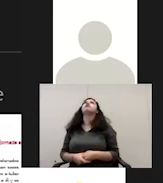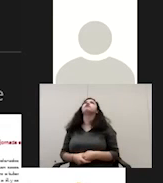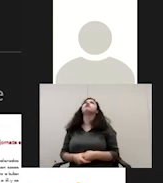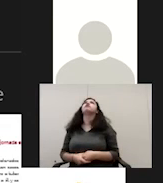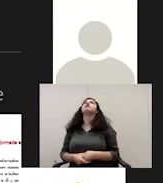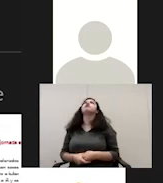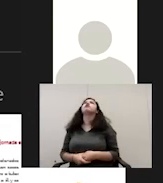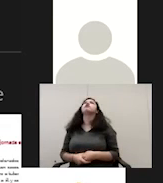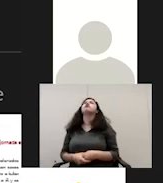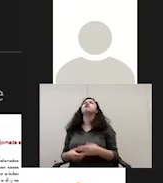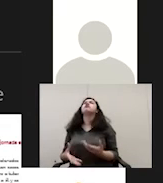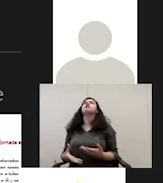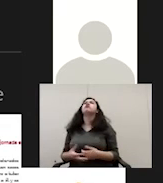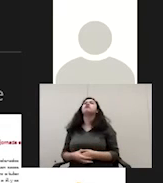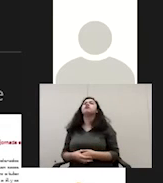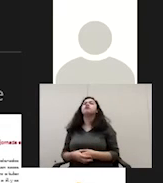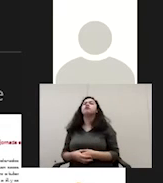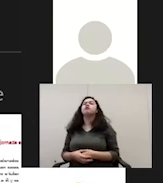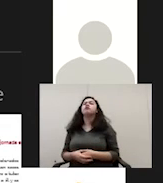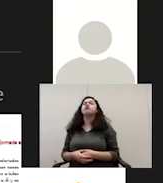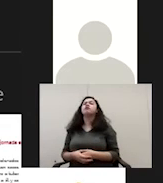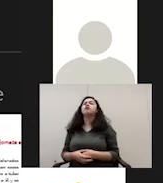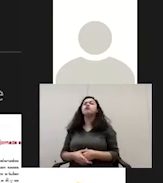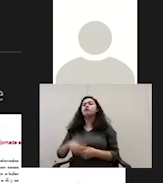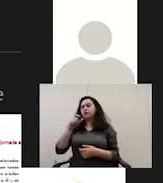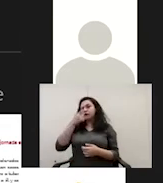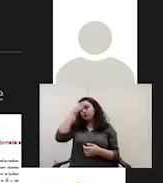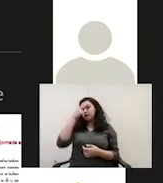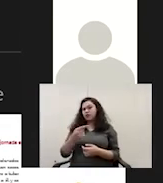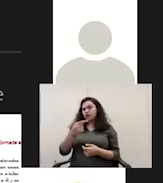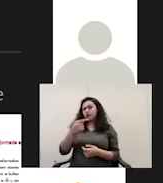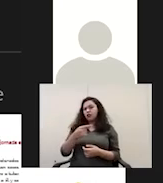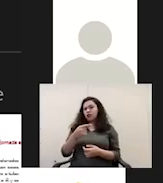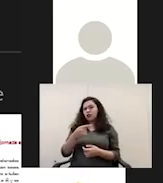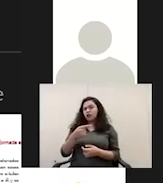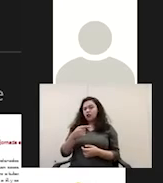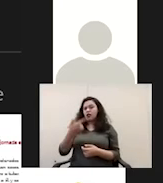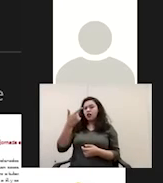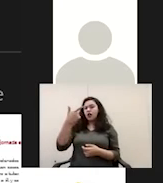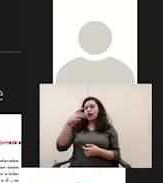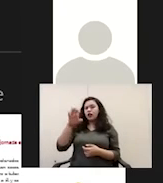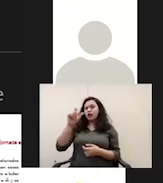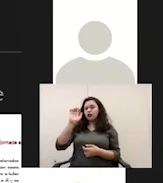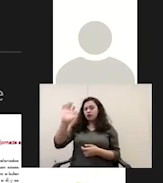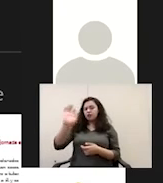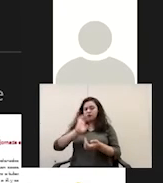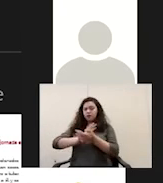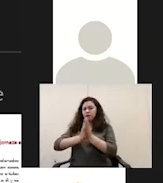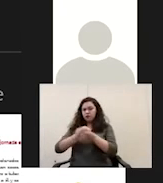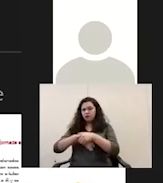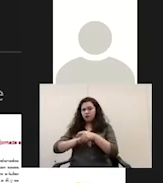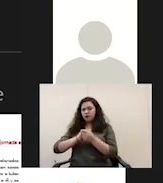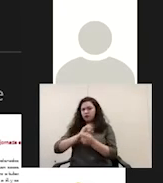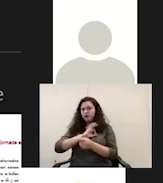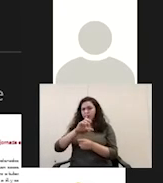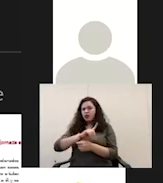dosificador, un dosificador, sí, para poder dotar de gel alcoholado. Y obviamente al momento de